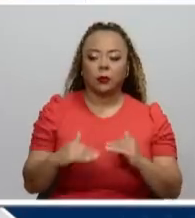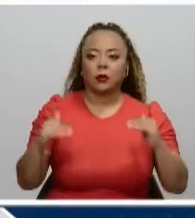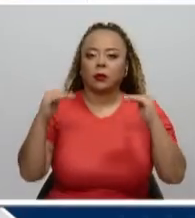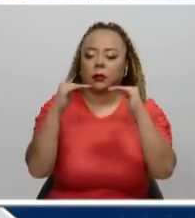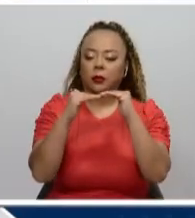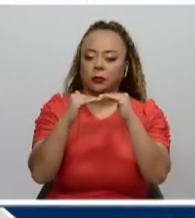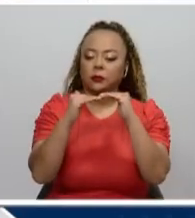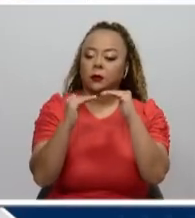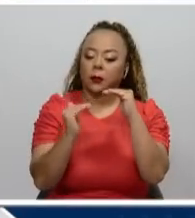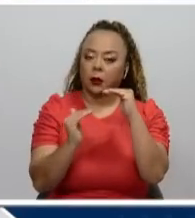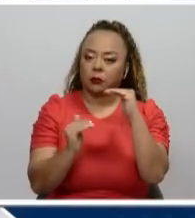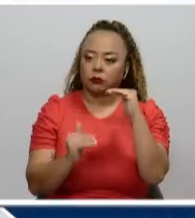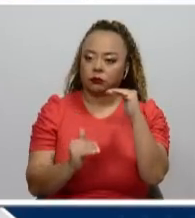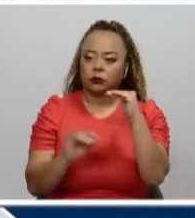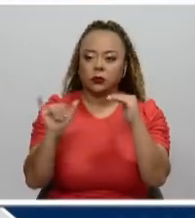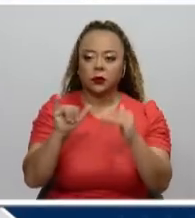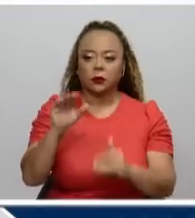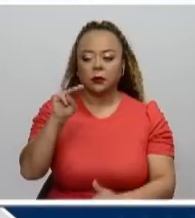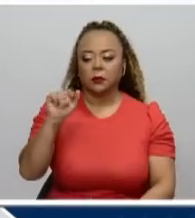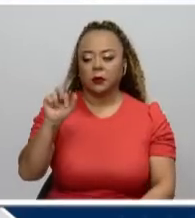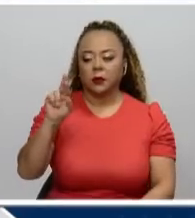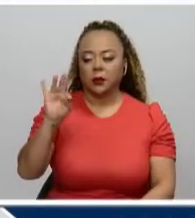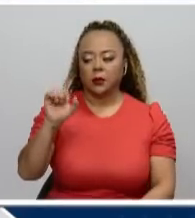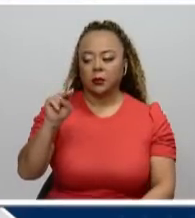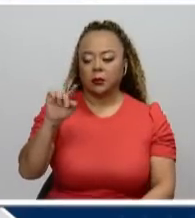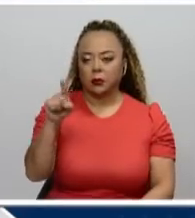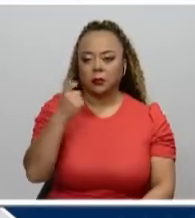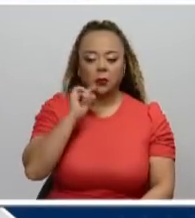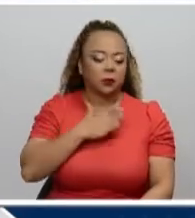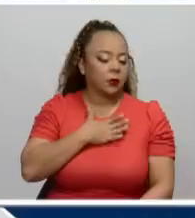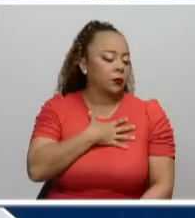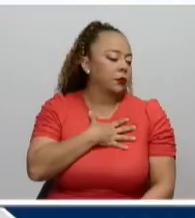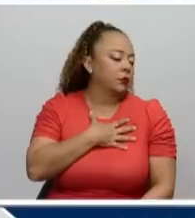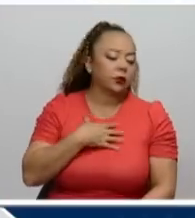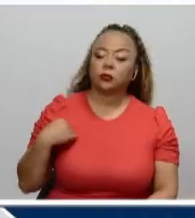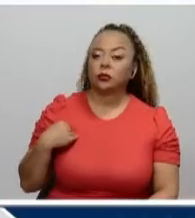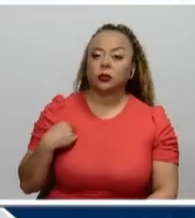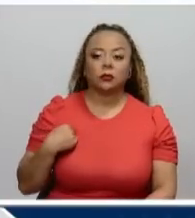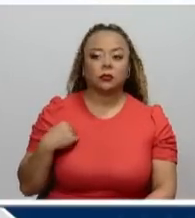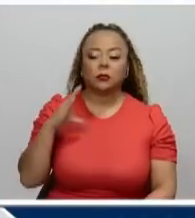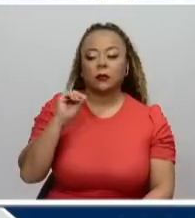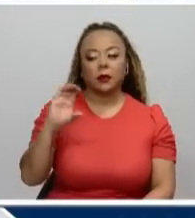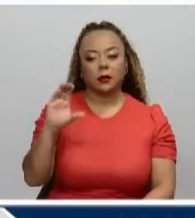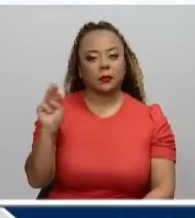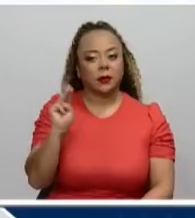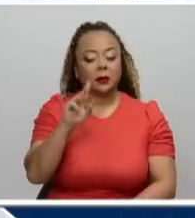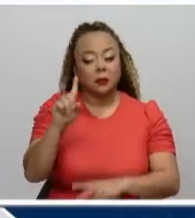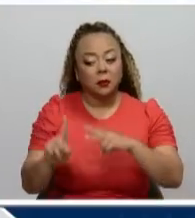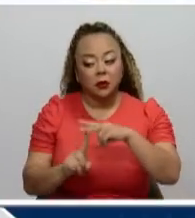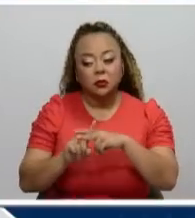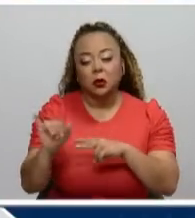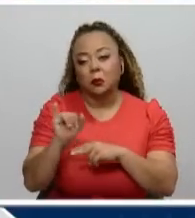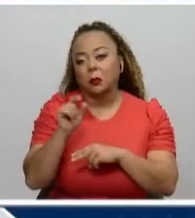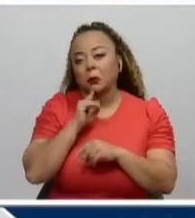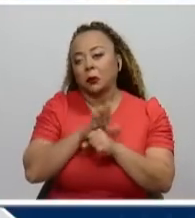más bajo que igual Martínez a mí Martínez no me ha gustado Martínez apareció como una